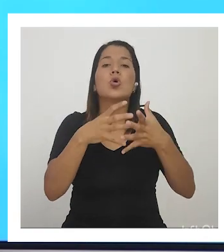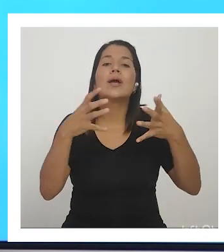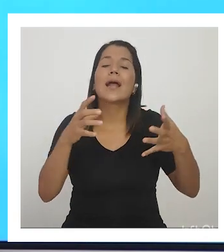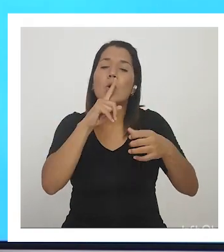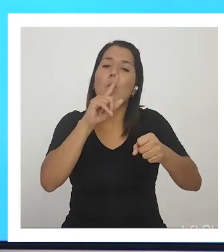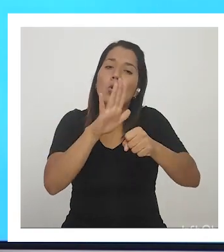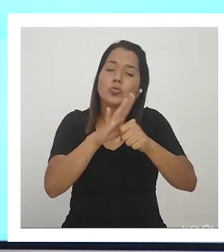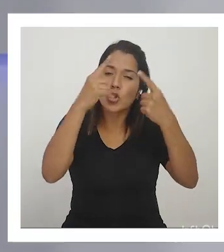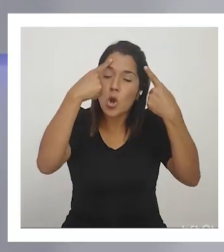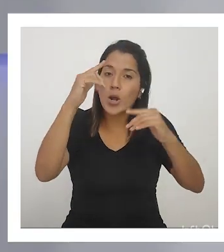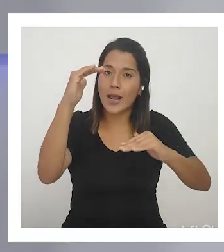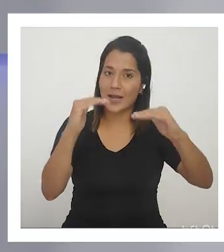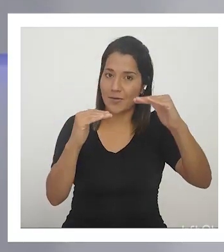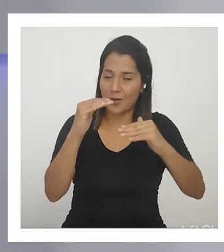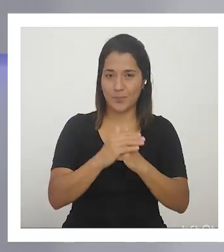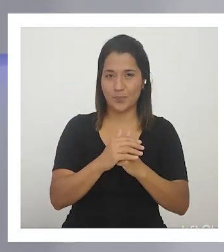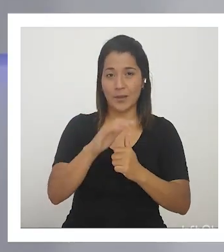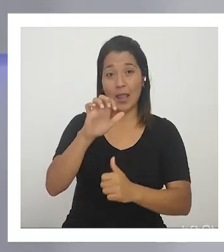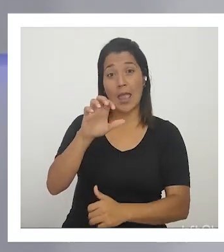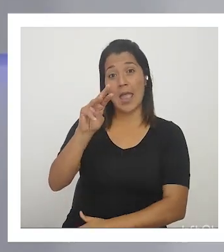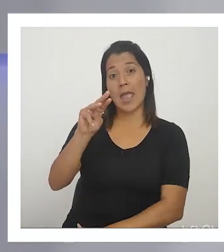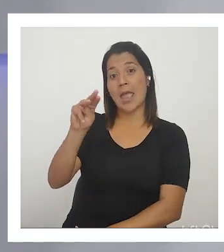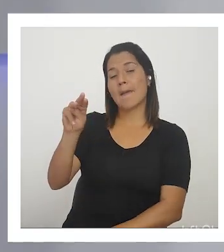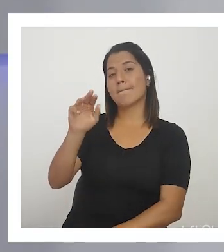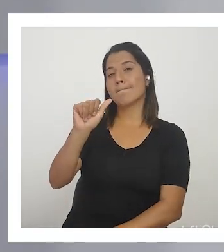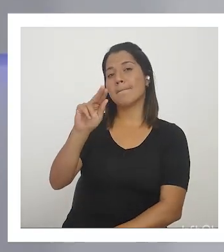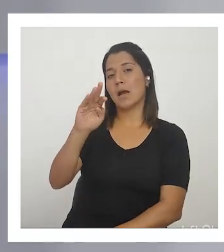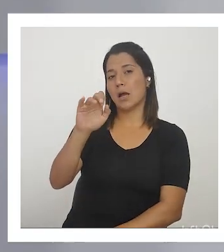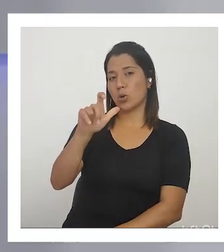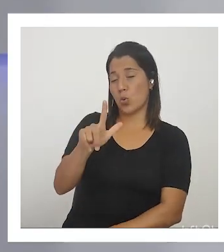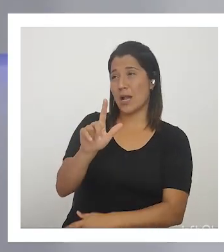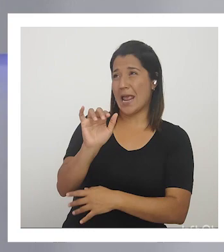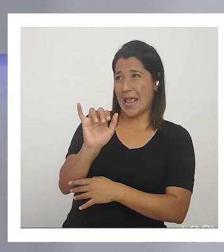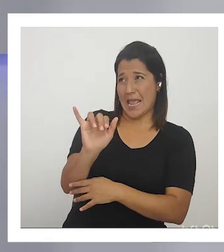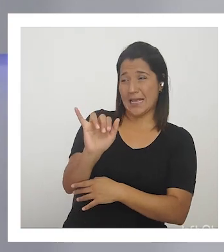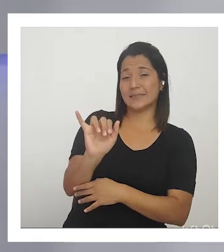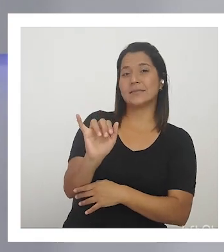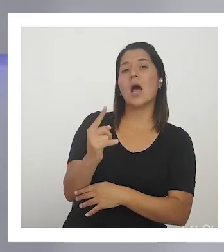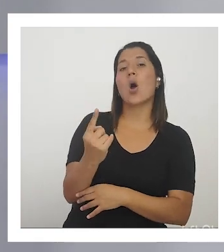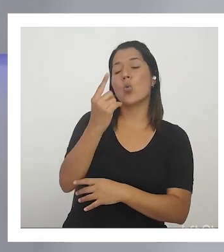Don Emanuel, precisamente, bueno, esta es una percepción muy personal.